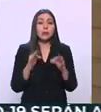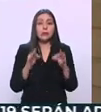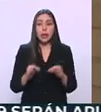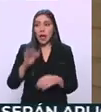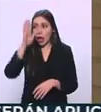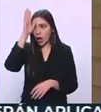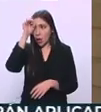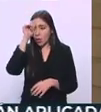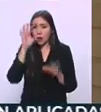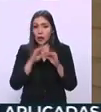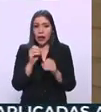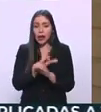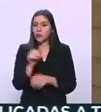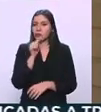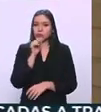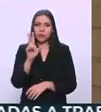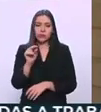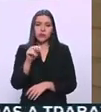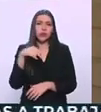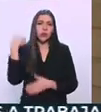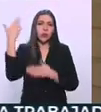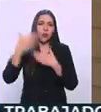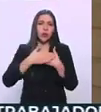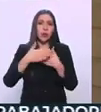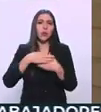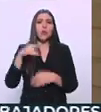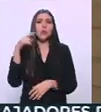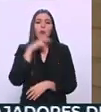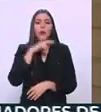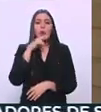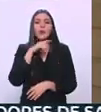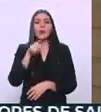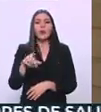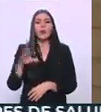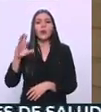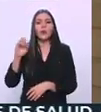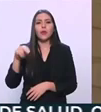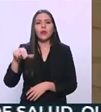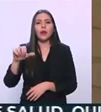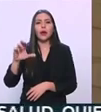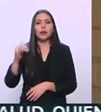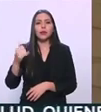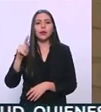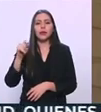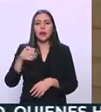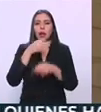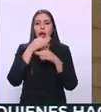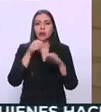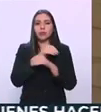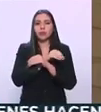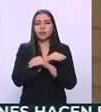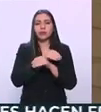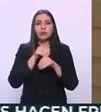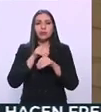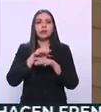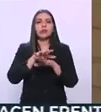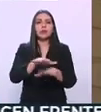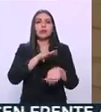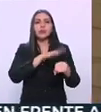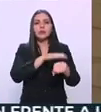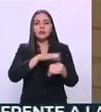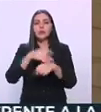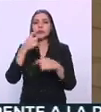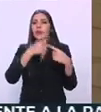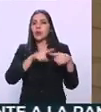convenios, pero hemos ya, a partir de una convocatoria que hizo CONACYT y se presentaron muchos proyectos de posibles desarrollos